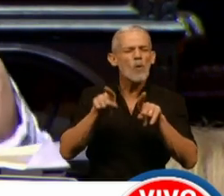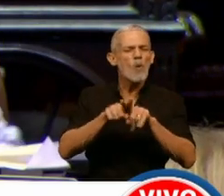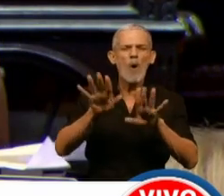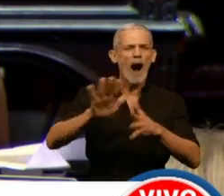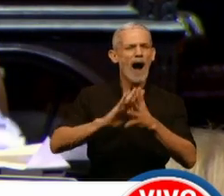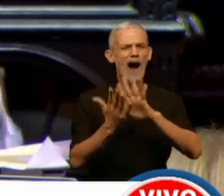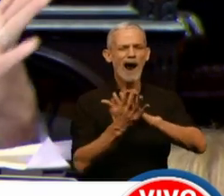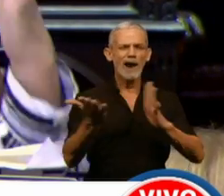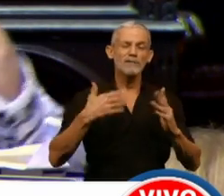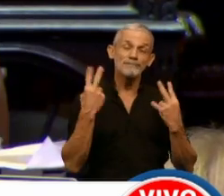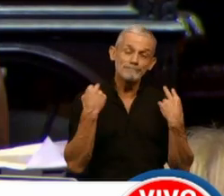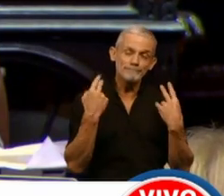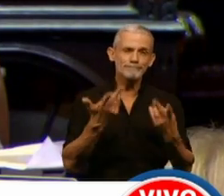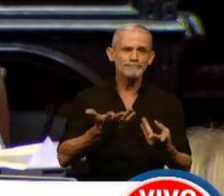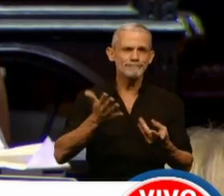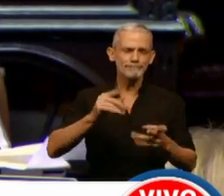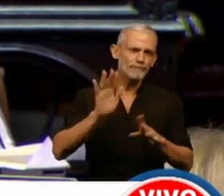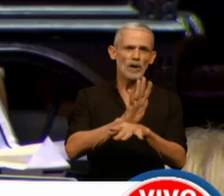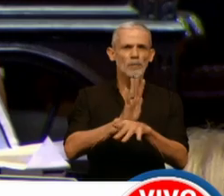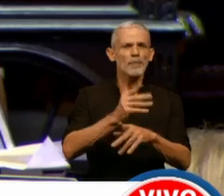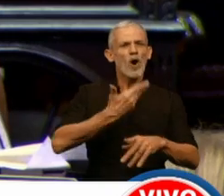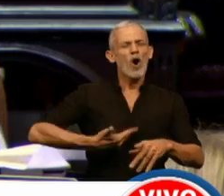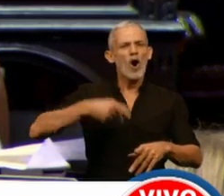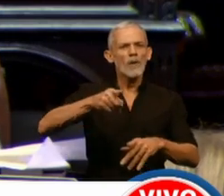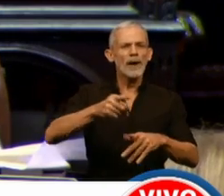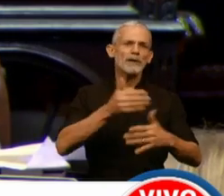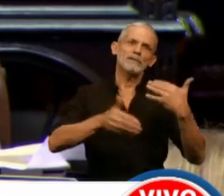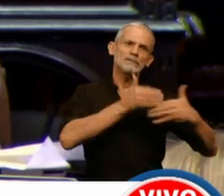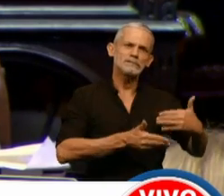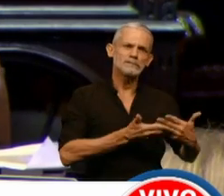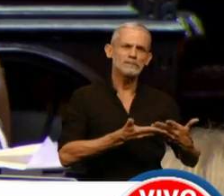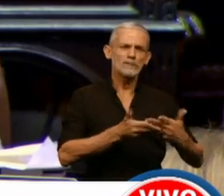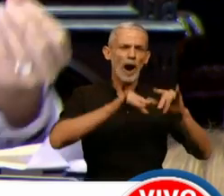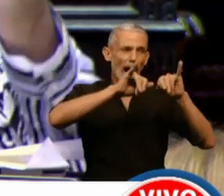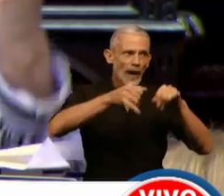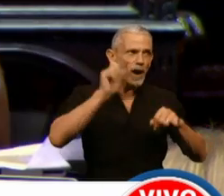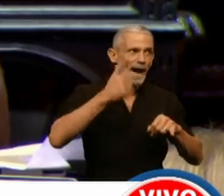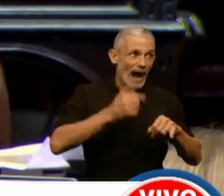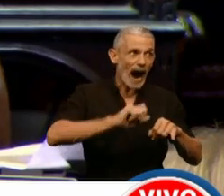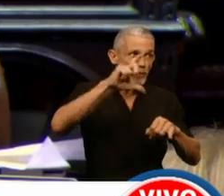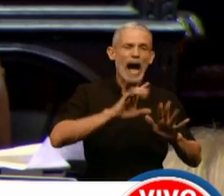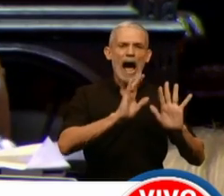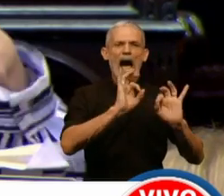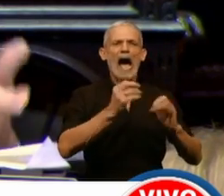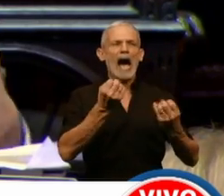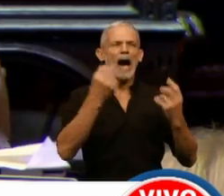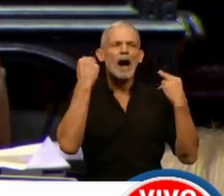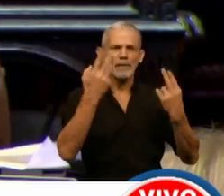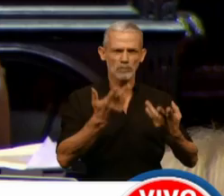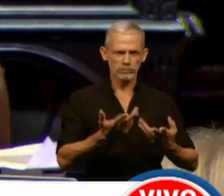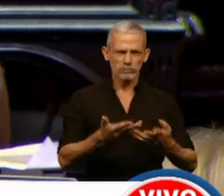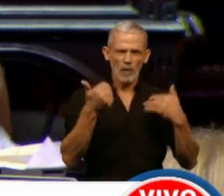lógica lo veo como una marcha atrás del gobierno haber aceptado la propuesta como hacer la marcha atrás si seguían